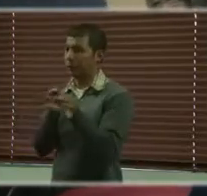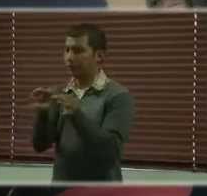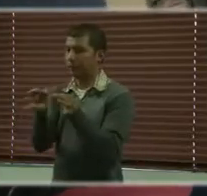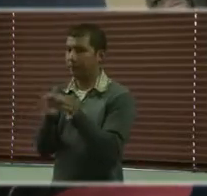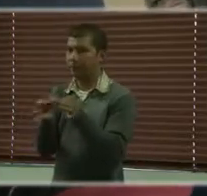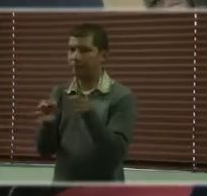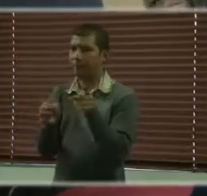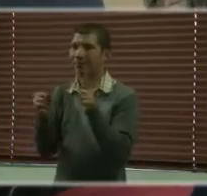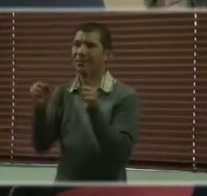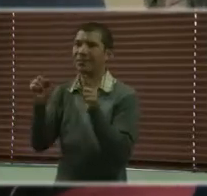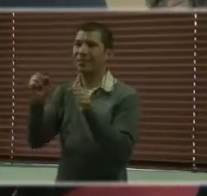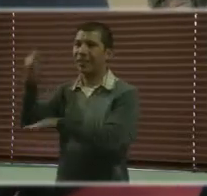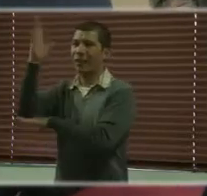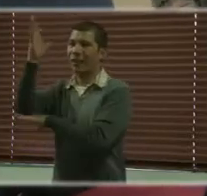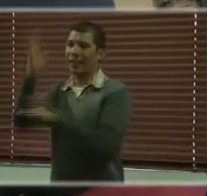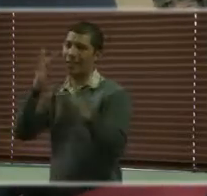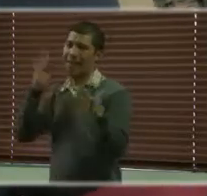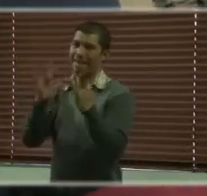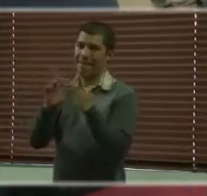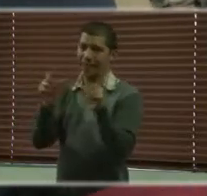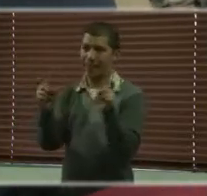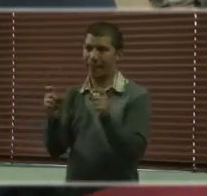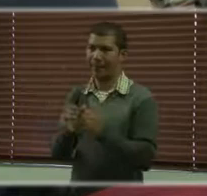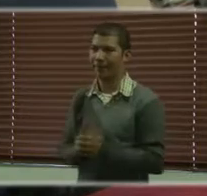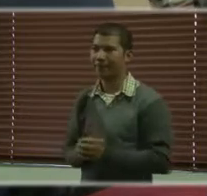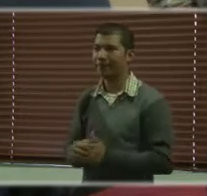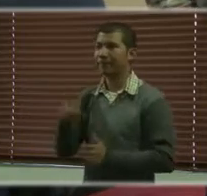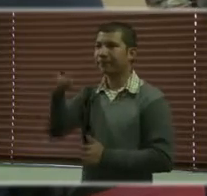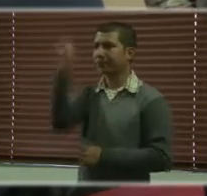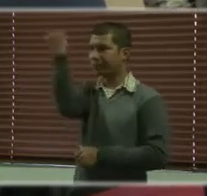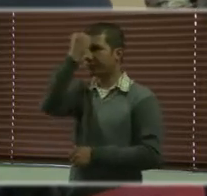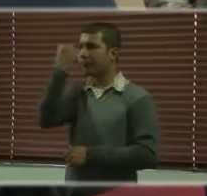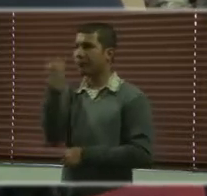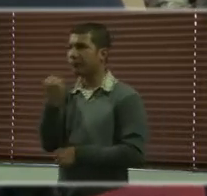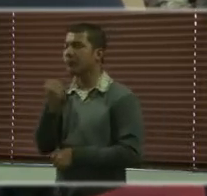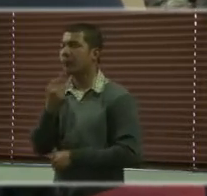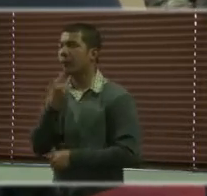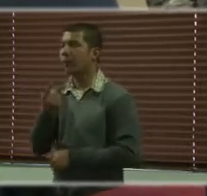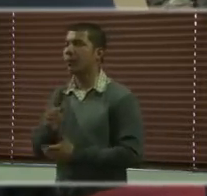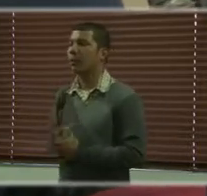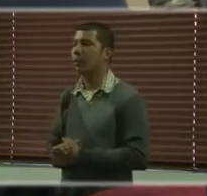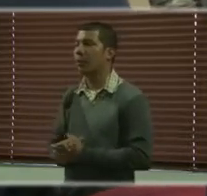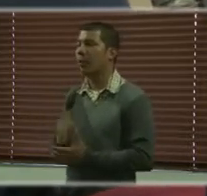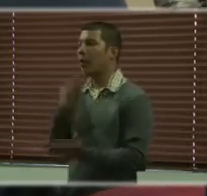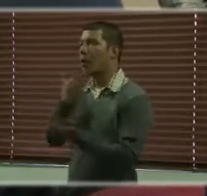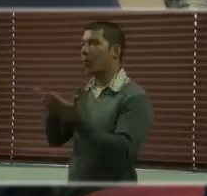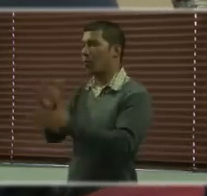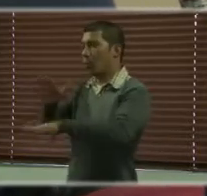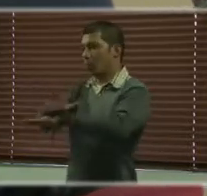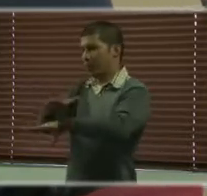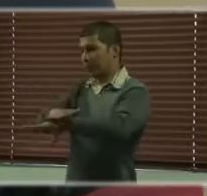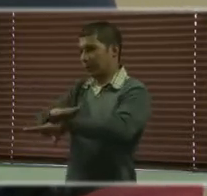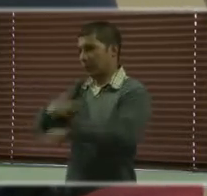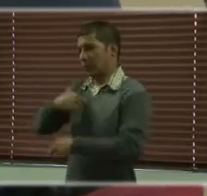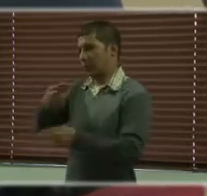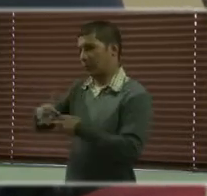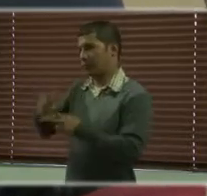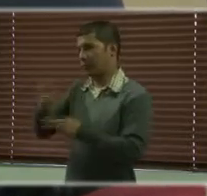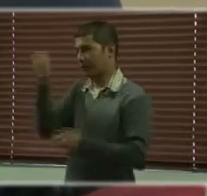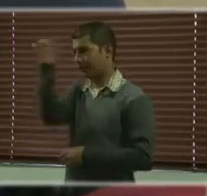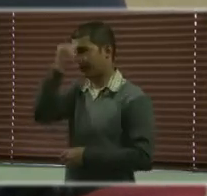buenas tardes Mi nombre es Samuel Valencia y quiero preguntar dos cosas